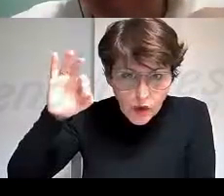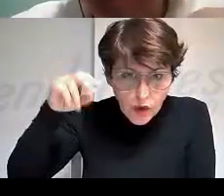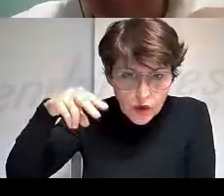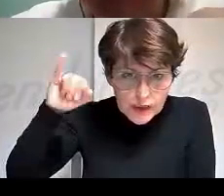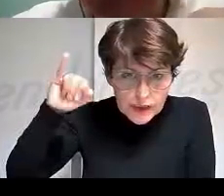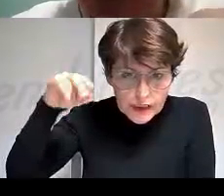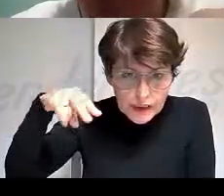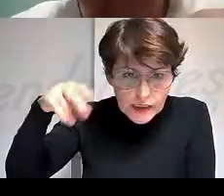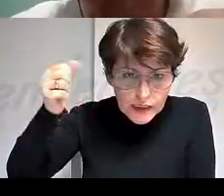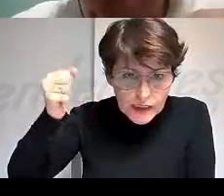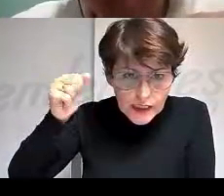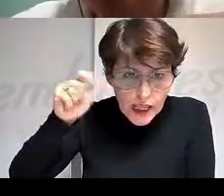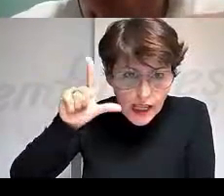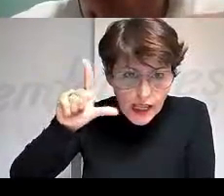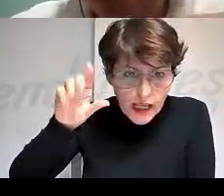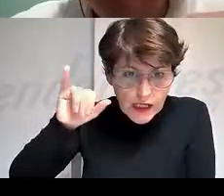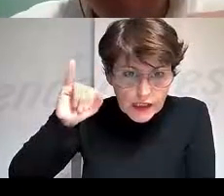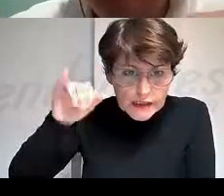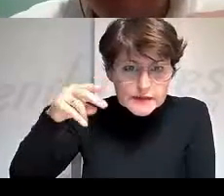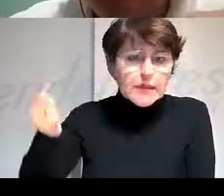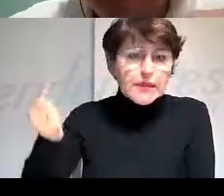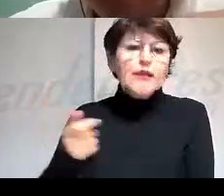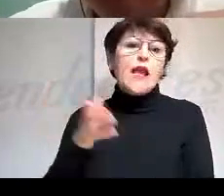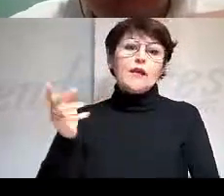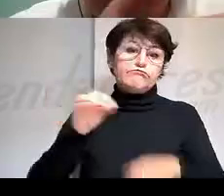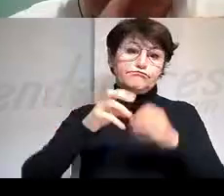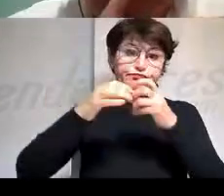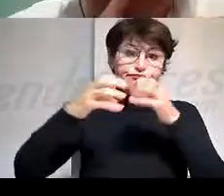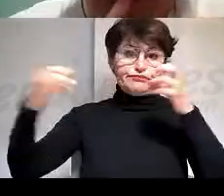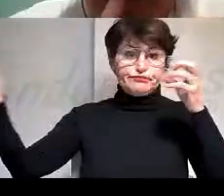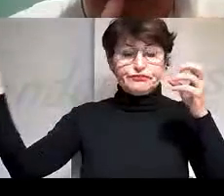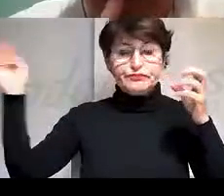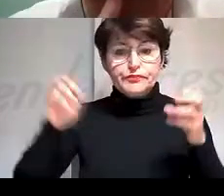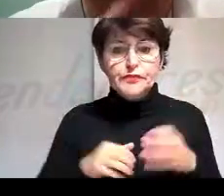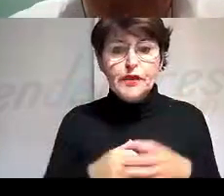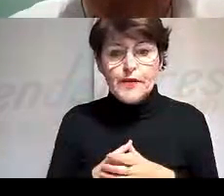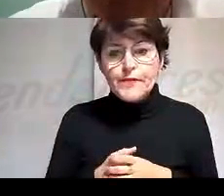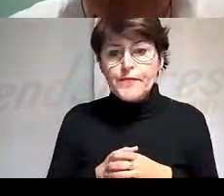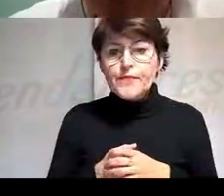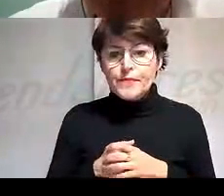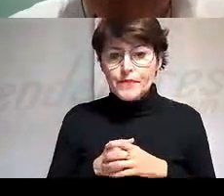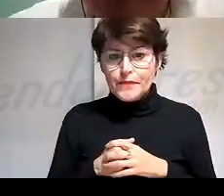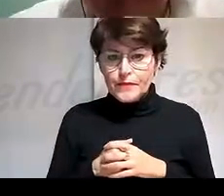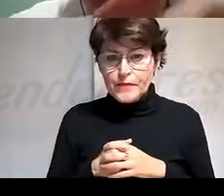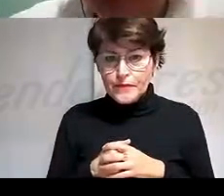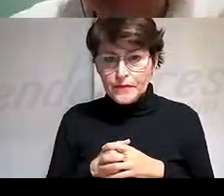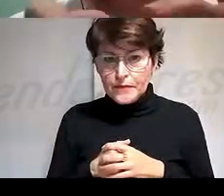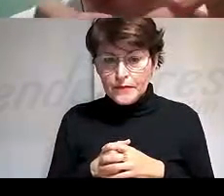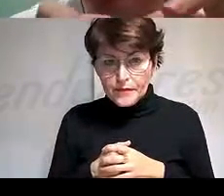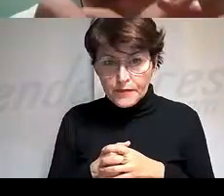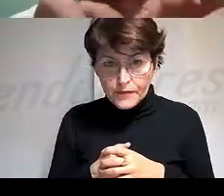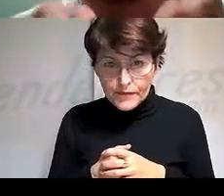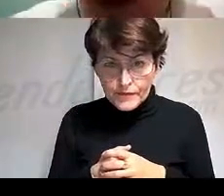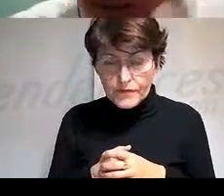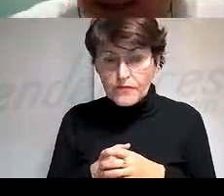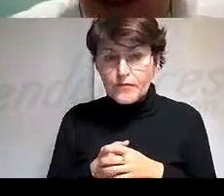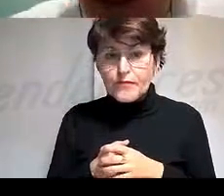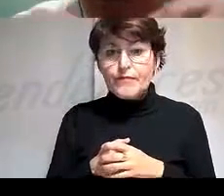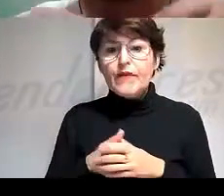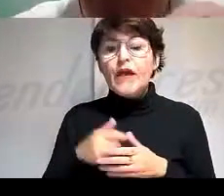aporta MindMaster Stream. Recordar también, aquí hacer hincapié en el hecho de que el